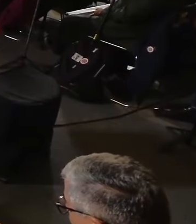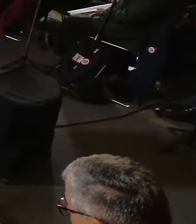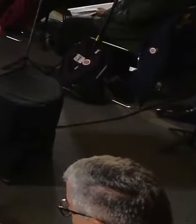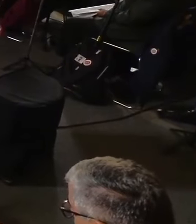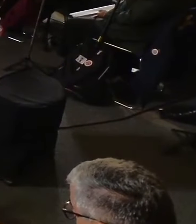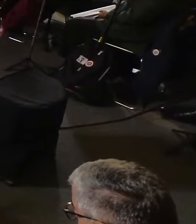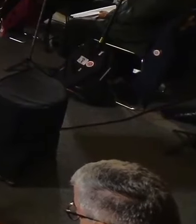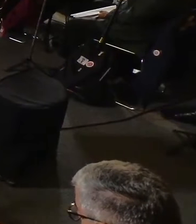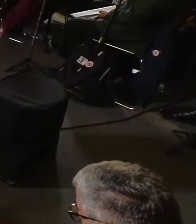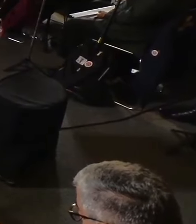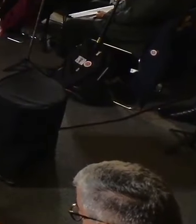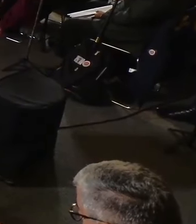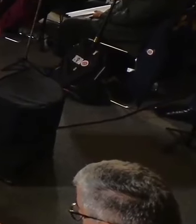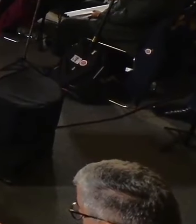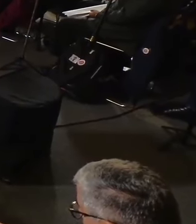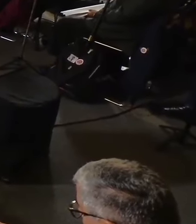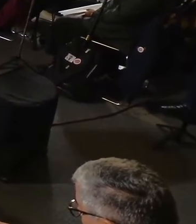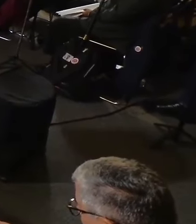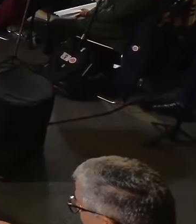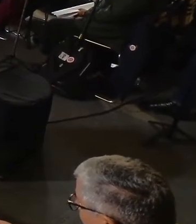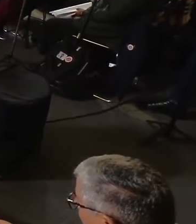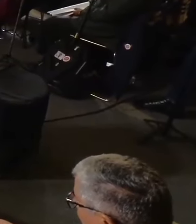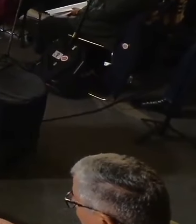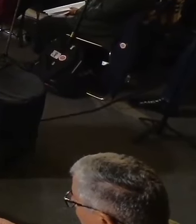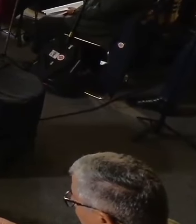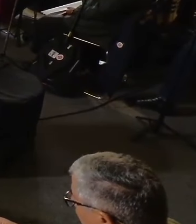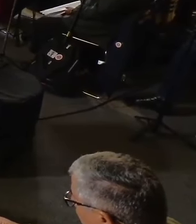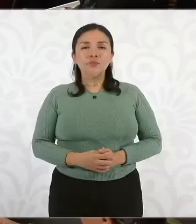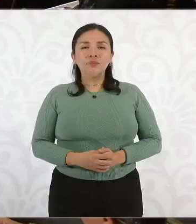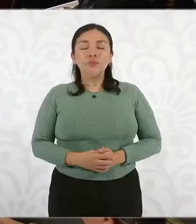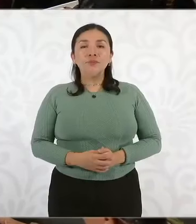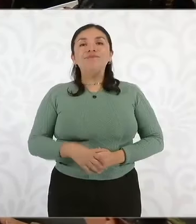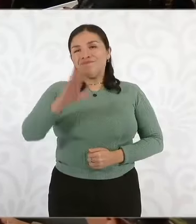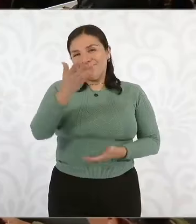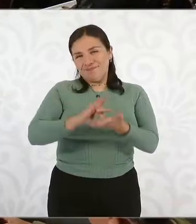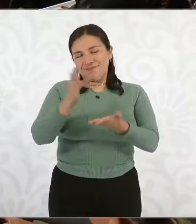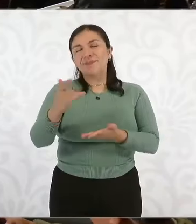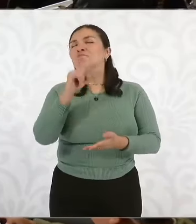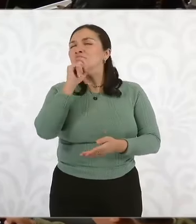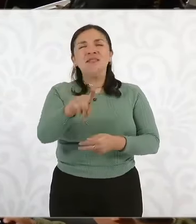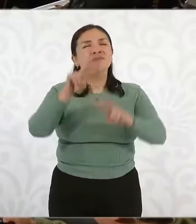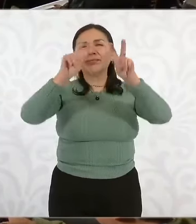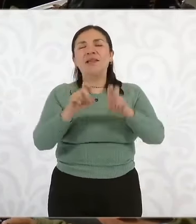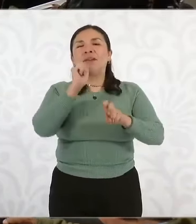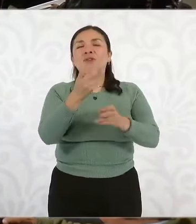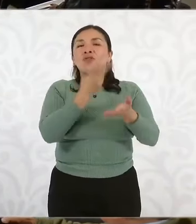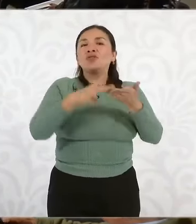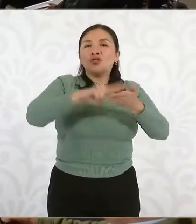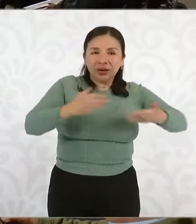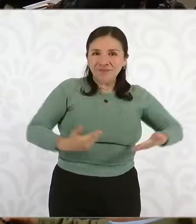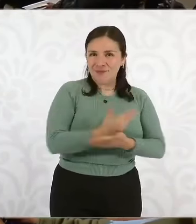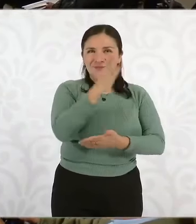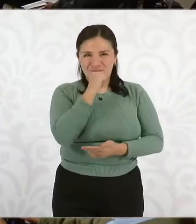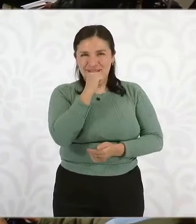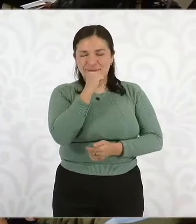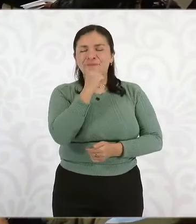Gracias, Presidenta. Solo por el tema de la doble nacionalidad, en el caso de Cabeza de Vaca, el Tribunal Electoral